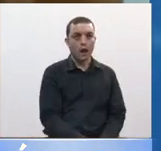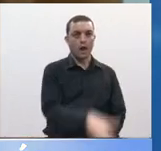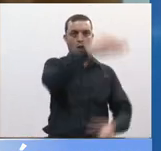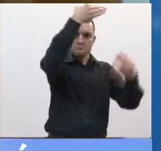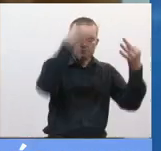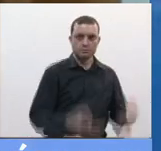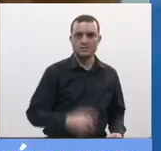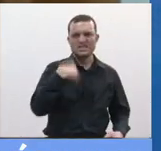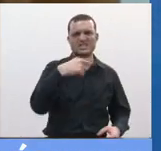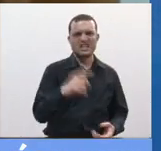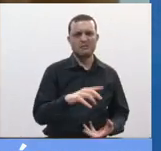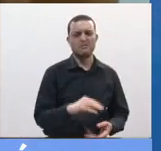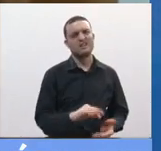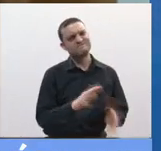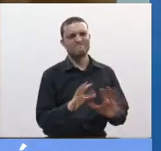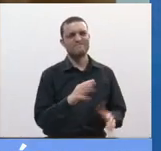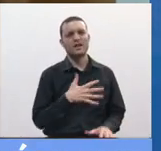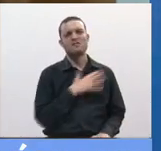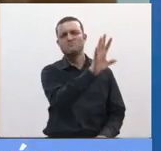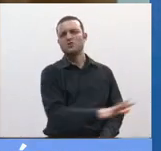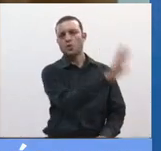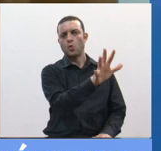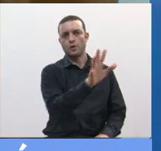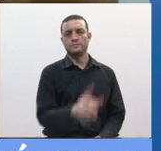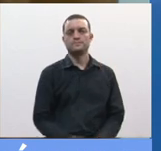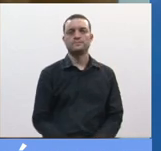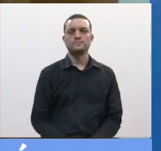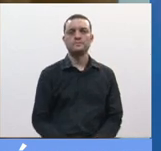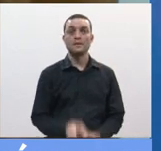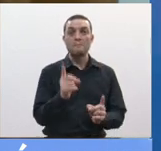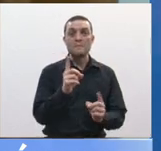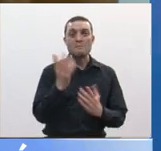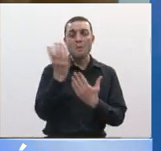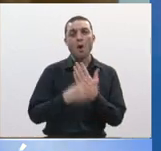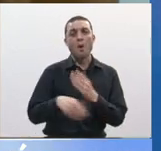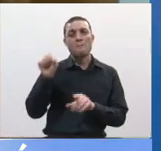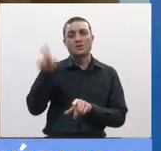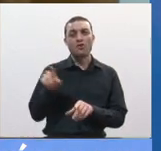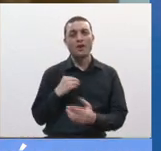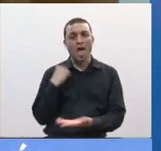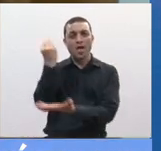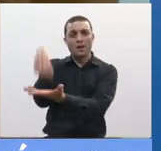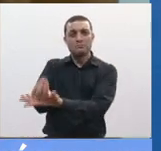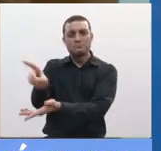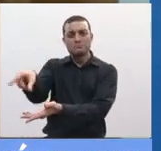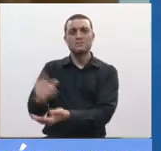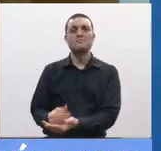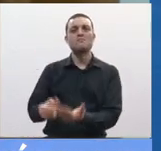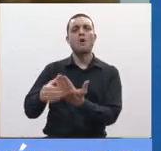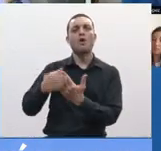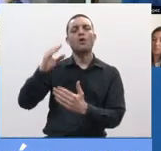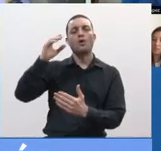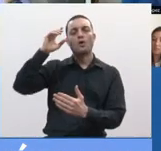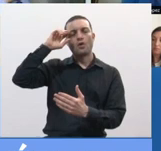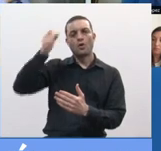Corte. Una apretada, en otras palabras, para que habiliten el Persalto. Habilitaron